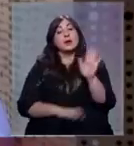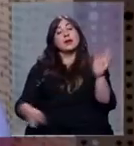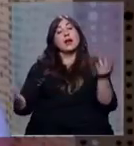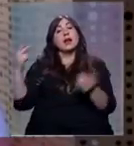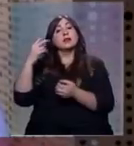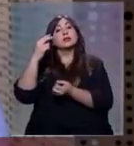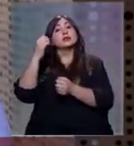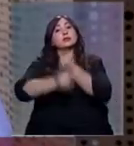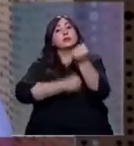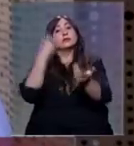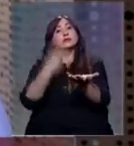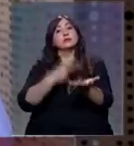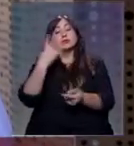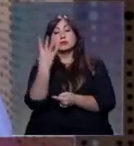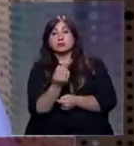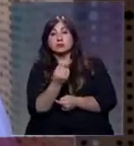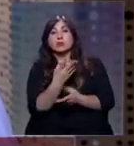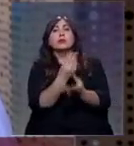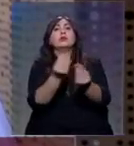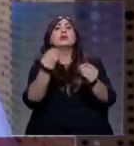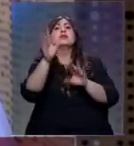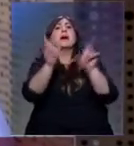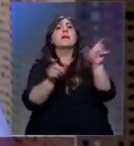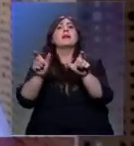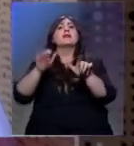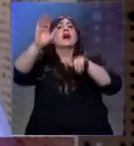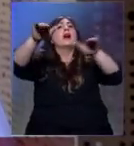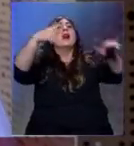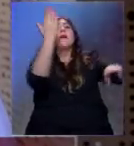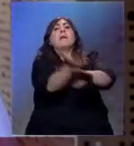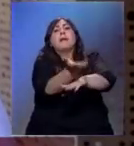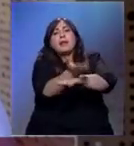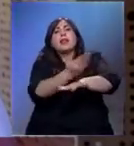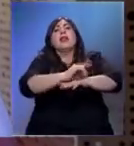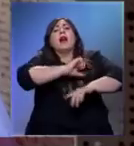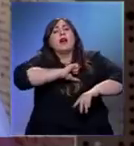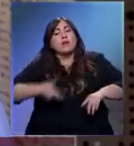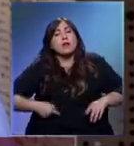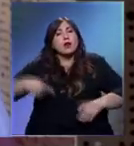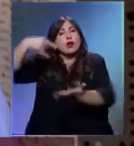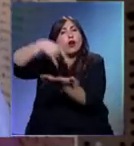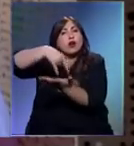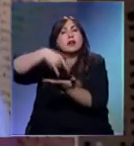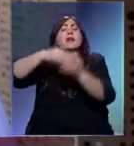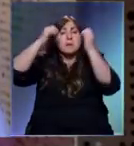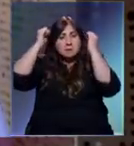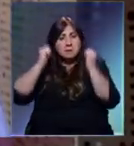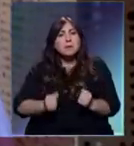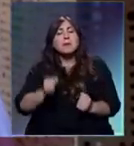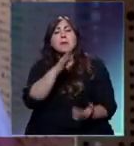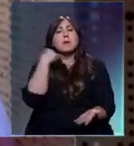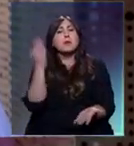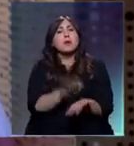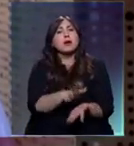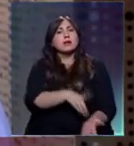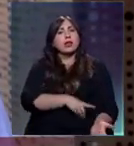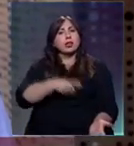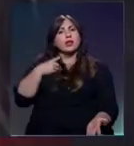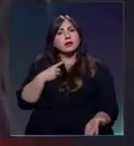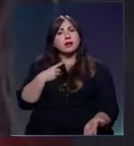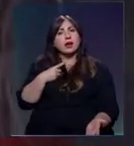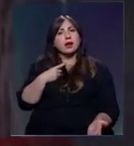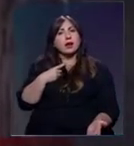2014. Muchos pacientes hoy día claman y le exigen al gobierno y al Congreso la posibilidad de tener una muerte digna, una muerte con